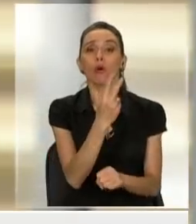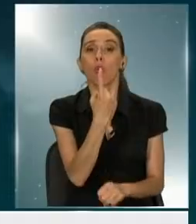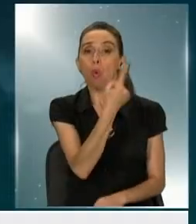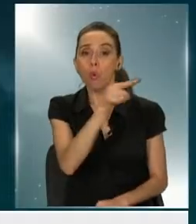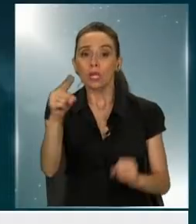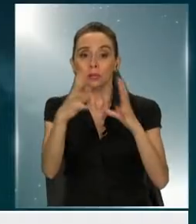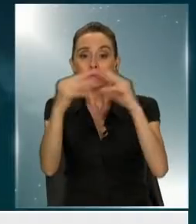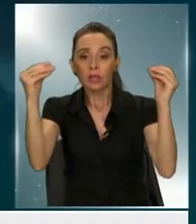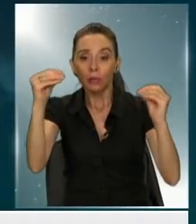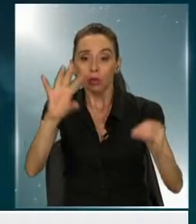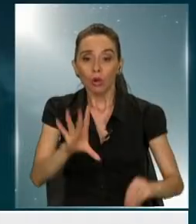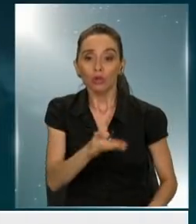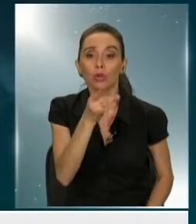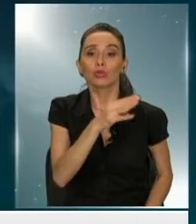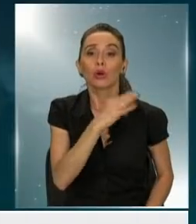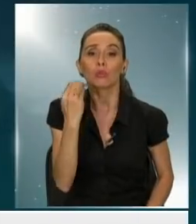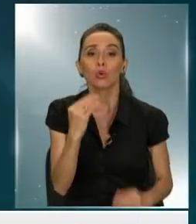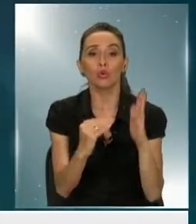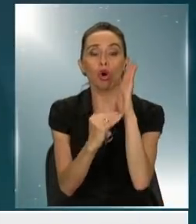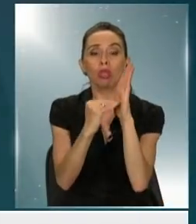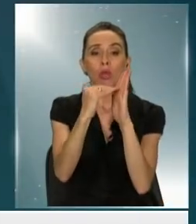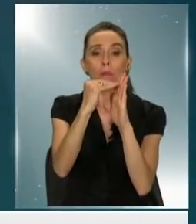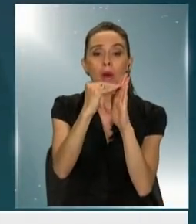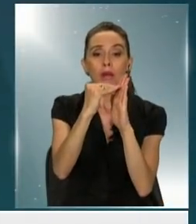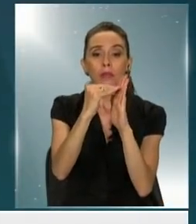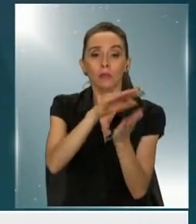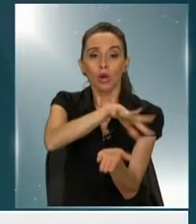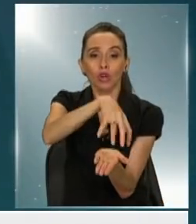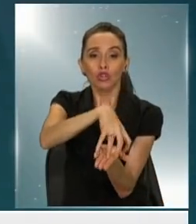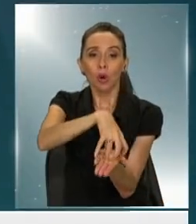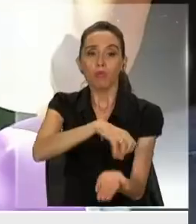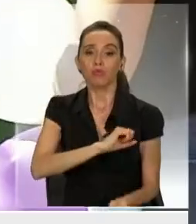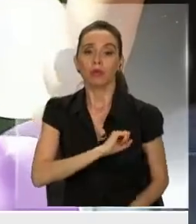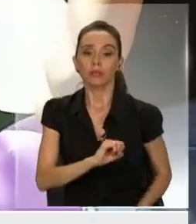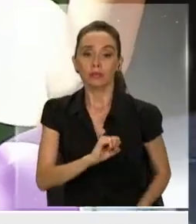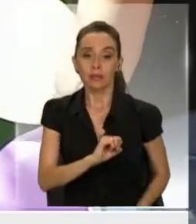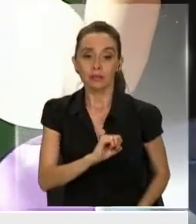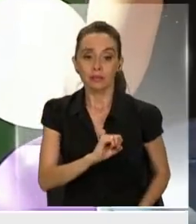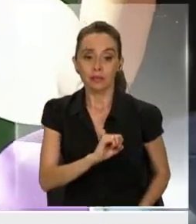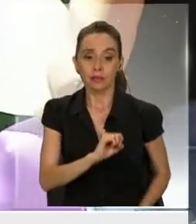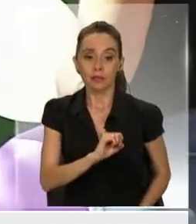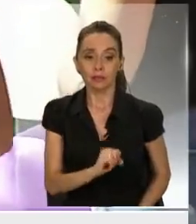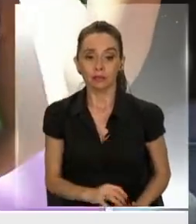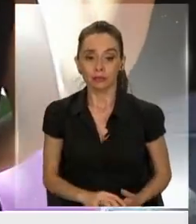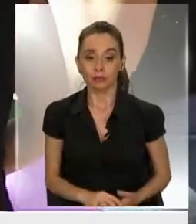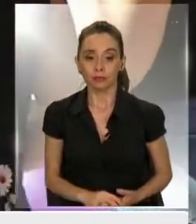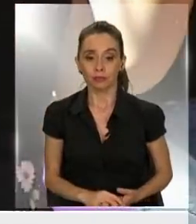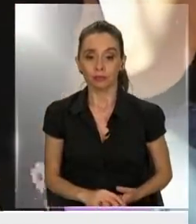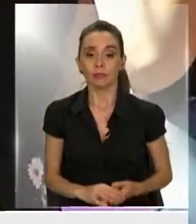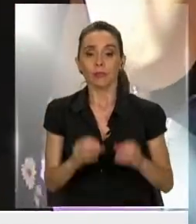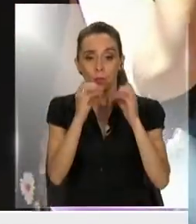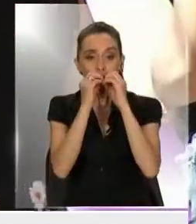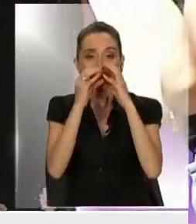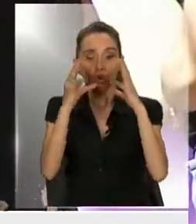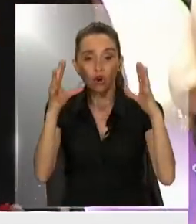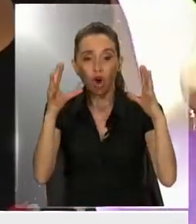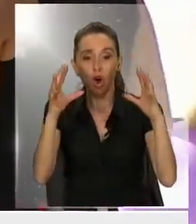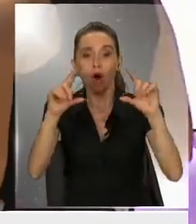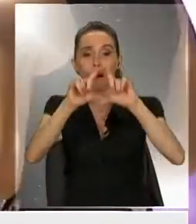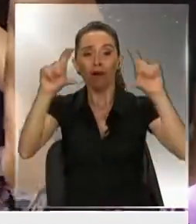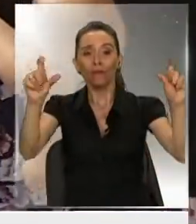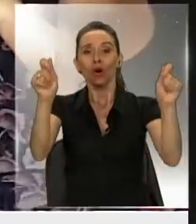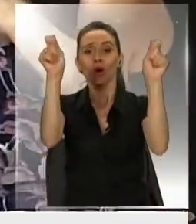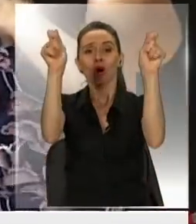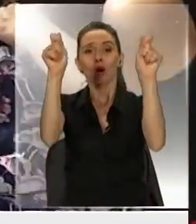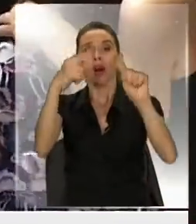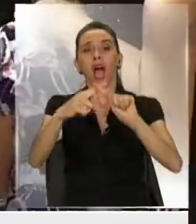fue encontrada muerta en un departamento de la comuna de Santiago. Con globos y mensajes